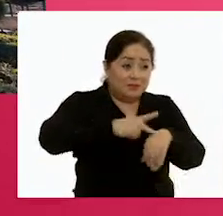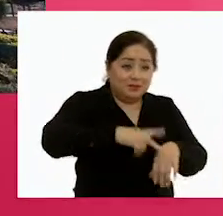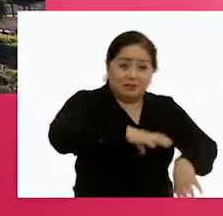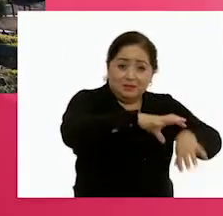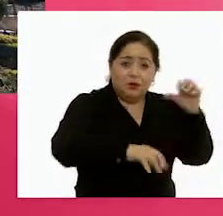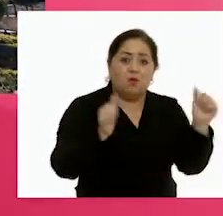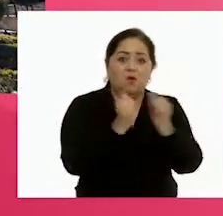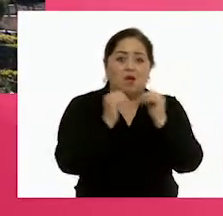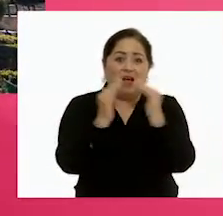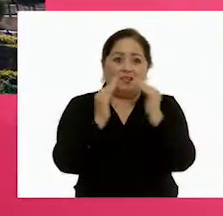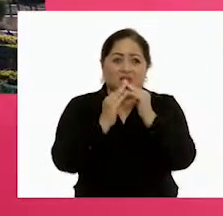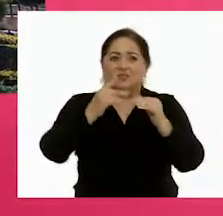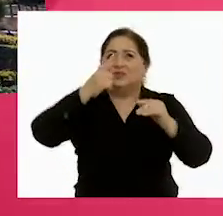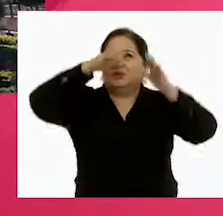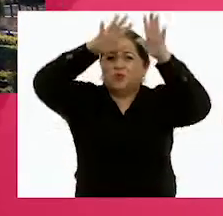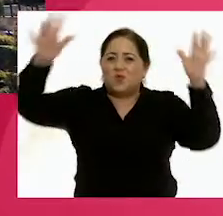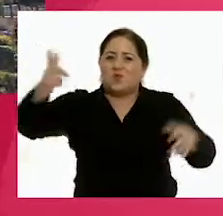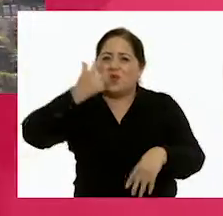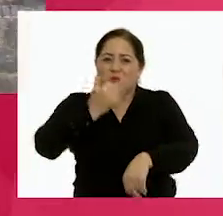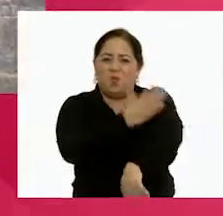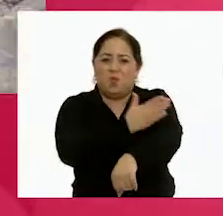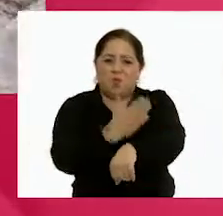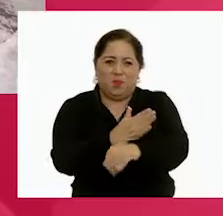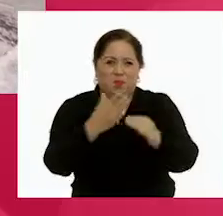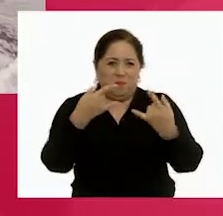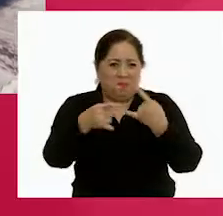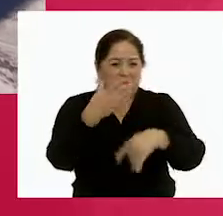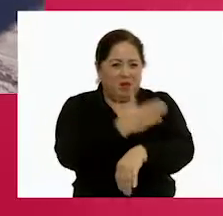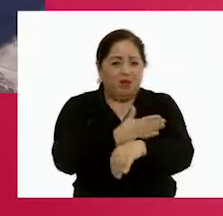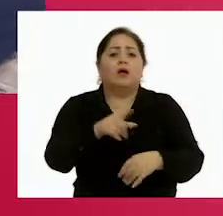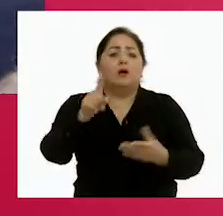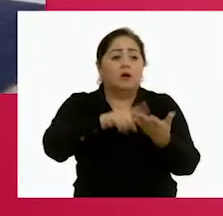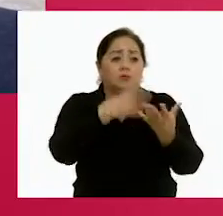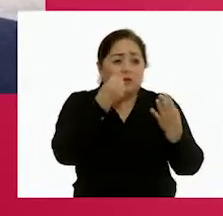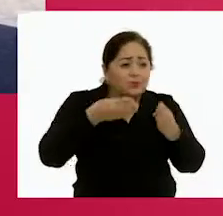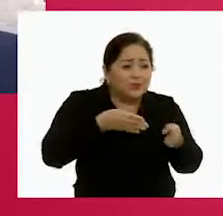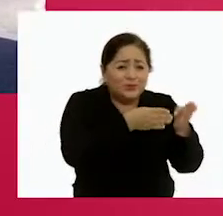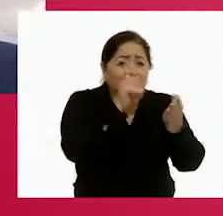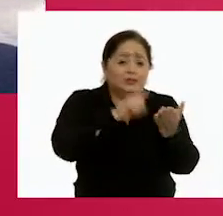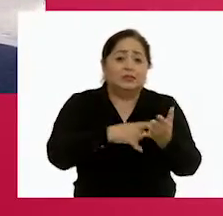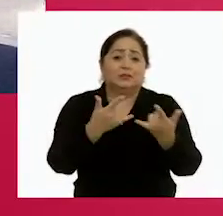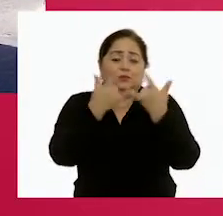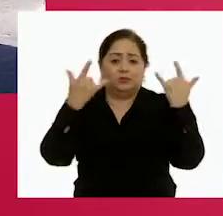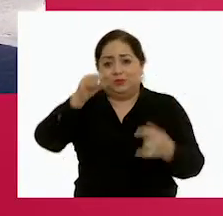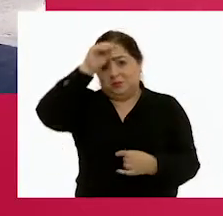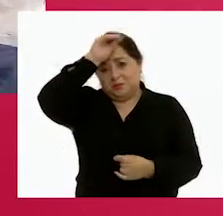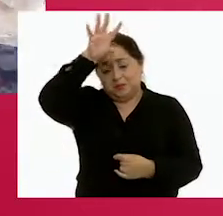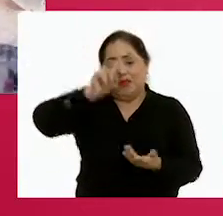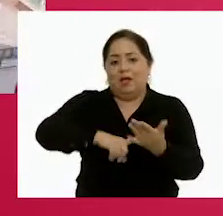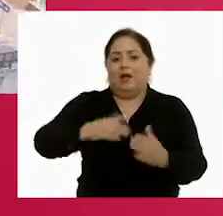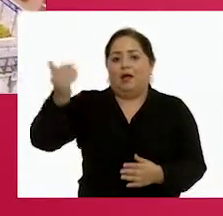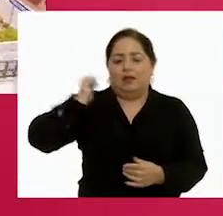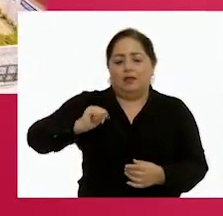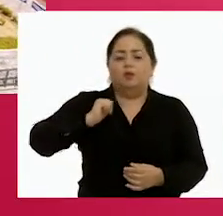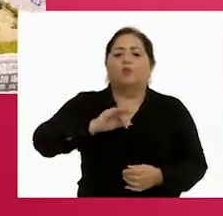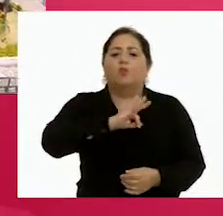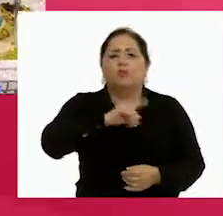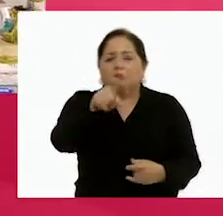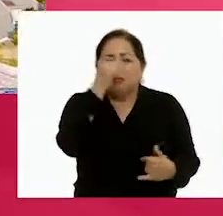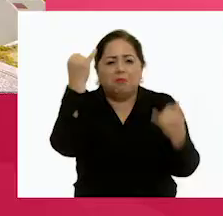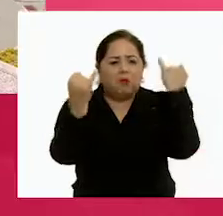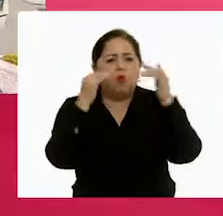con casas de techos rojos y puertas de madera, sus bellos callejones por los que la historia minera ha pasado, permiten